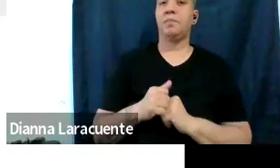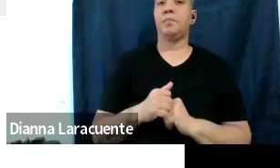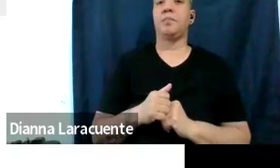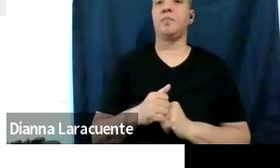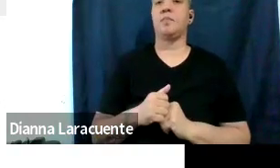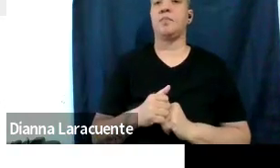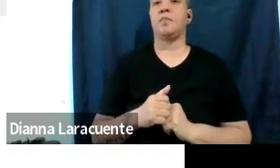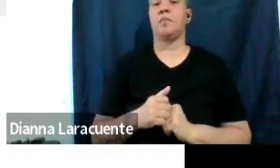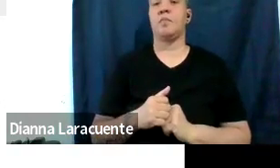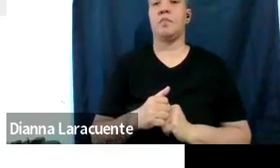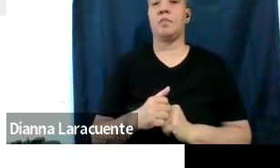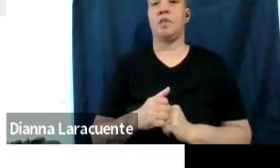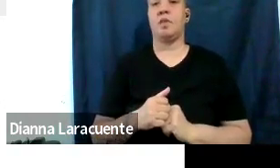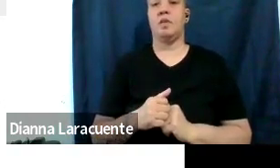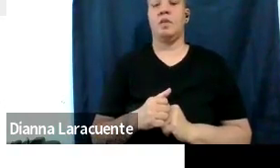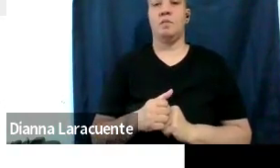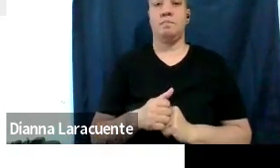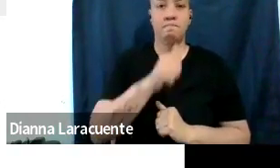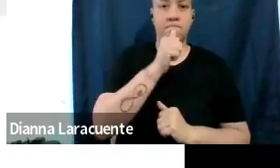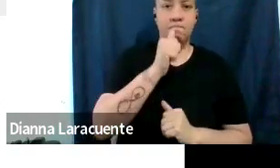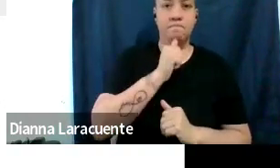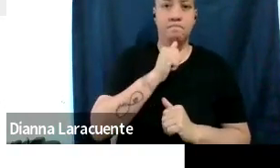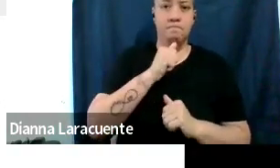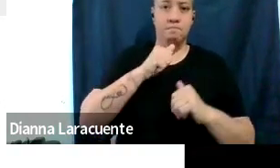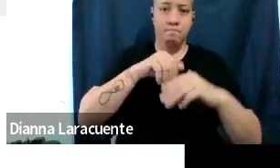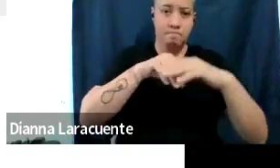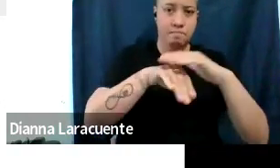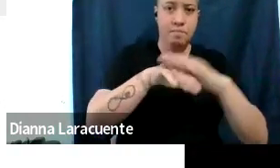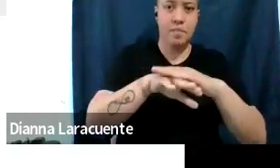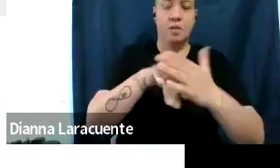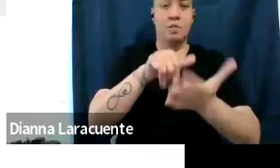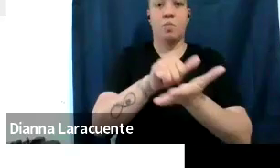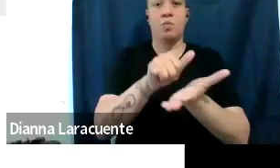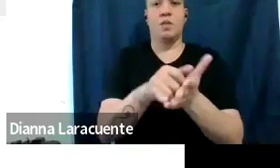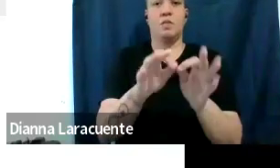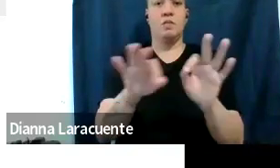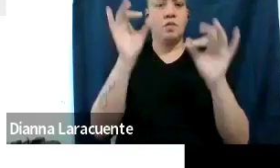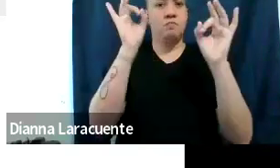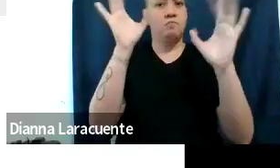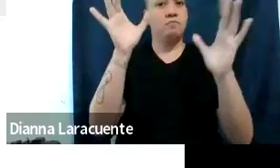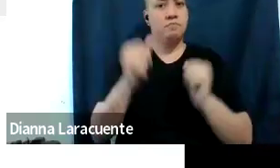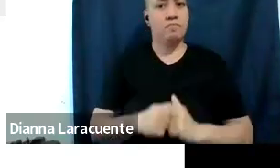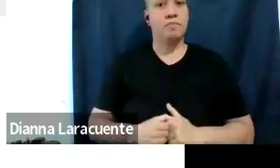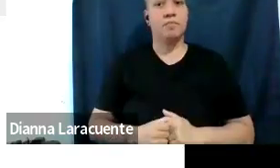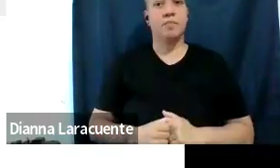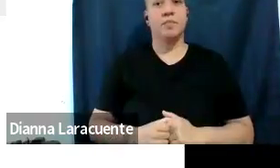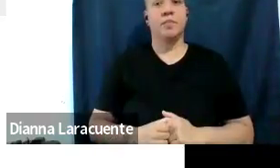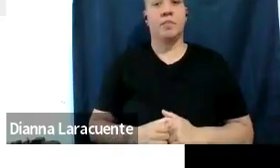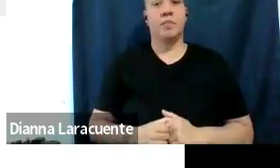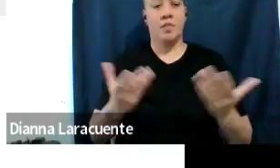los invasores no era imposible, era sencillamente absurdo. Aquí la